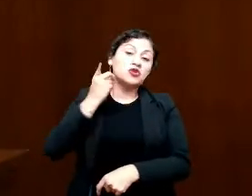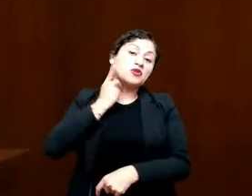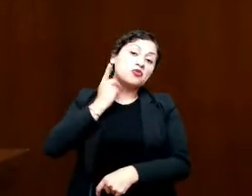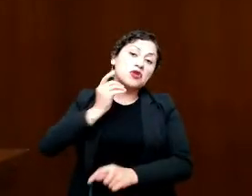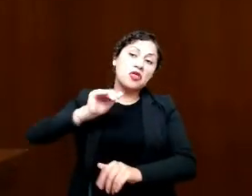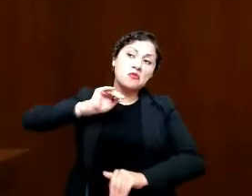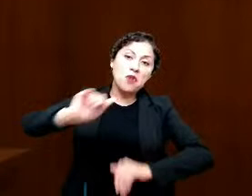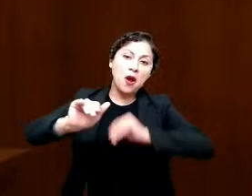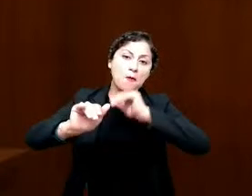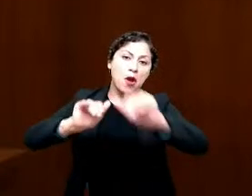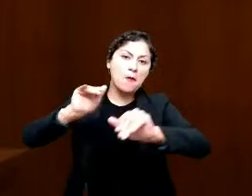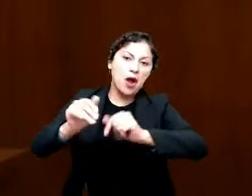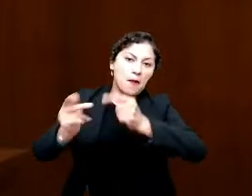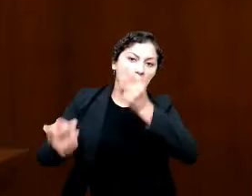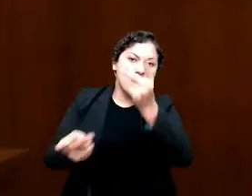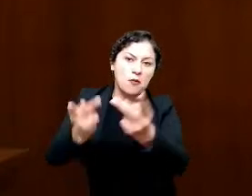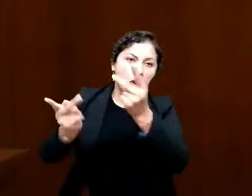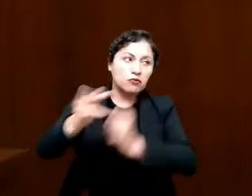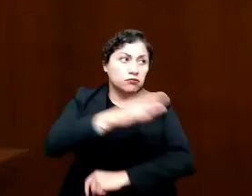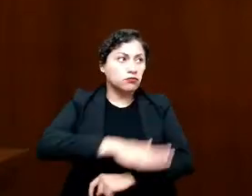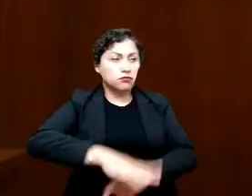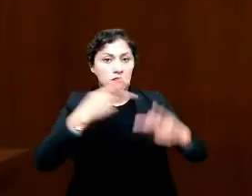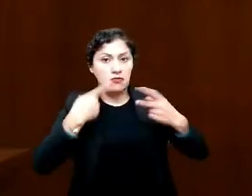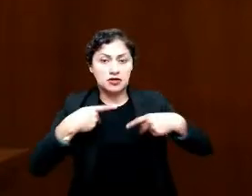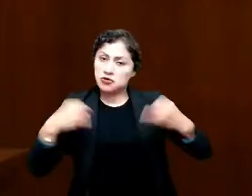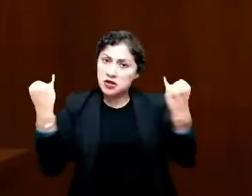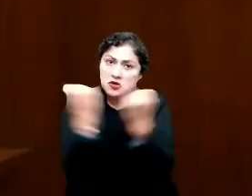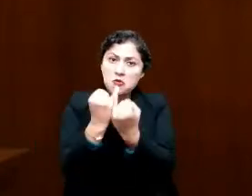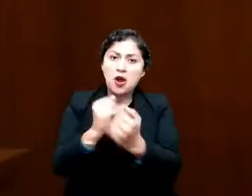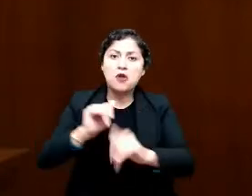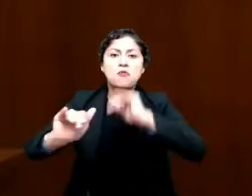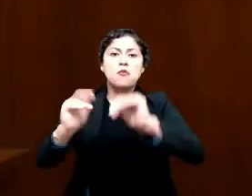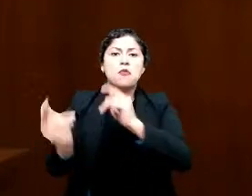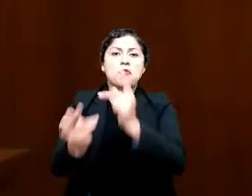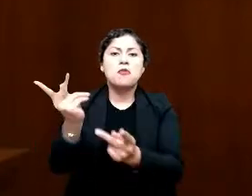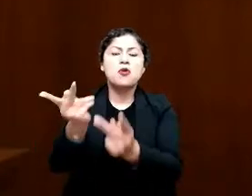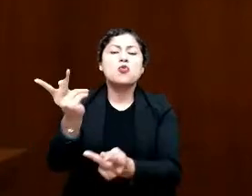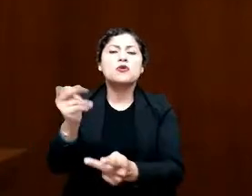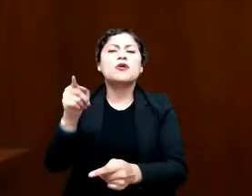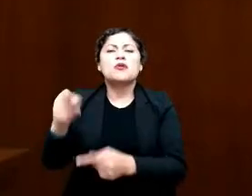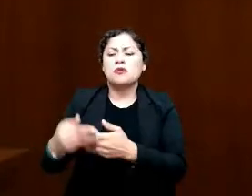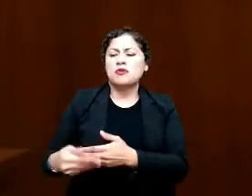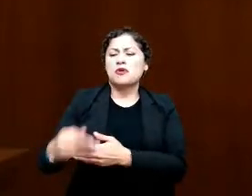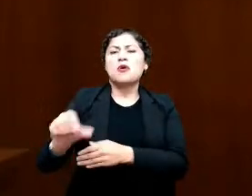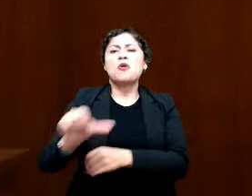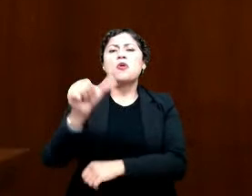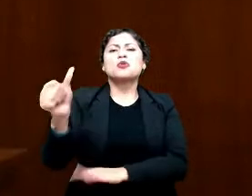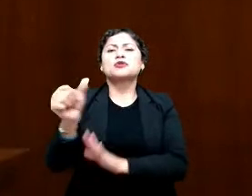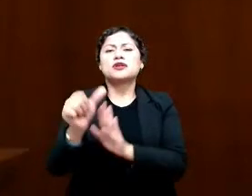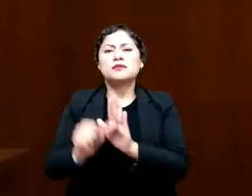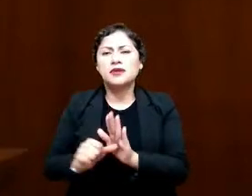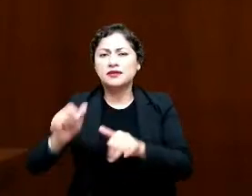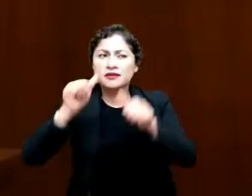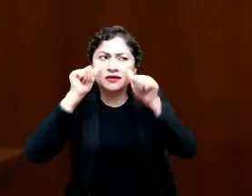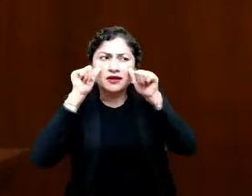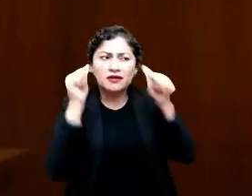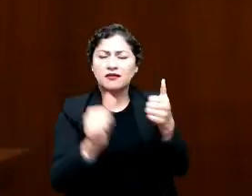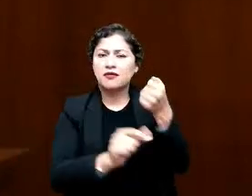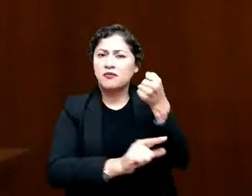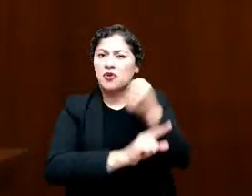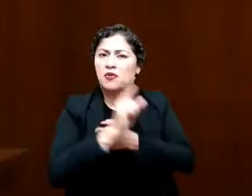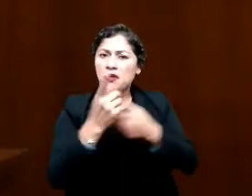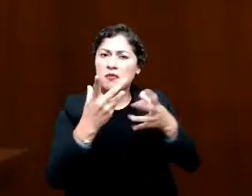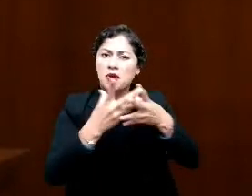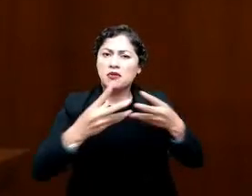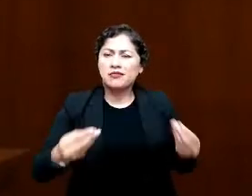mexiquenses, señor secretario, es ¿cómo le va a hacer usted en 11 meses para atender y resolver lo que no se hizo